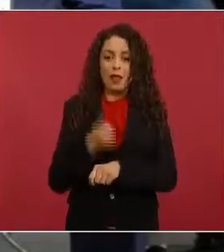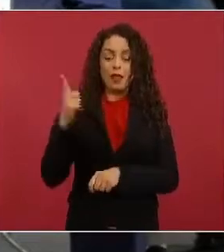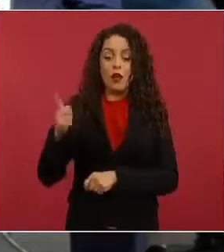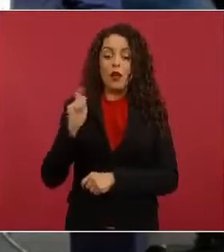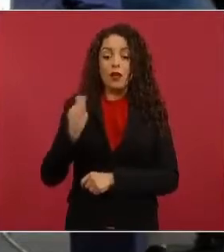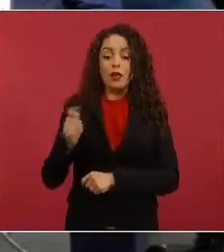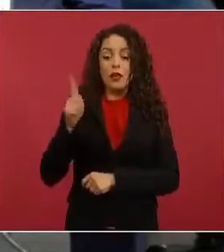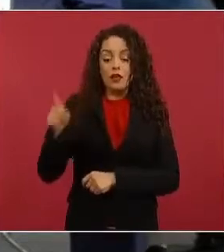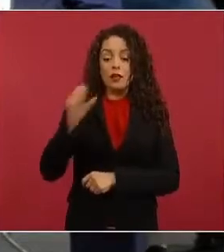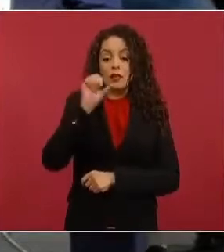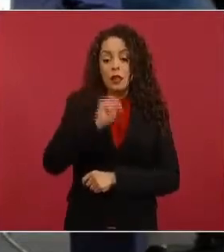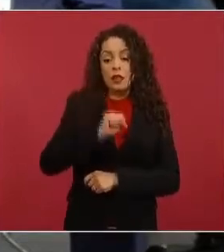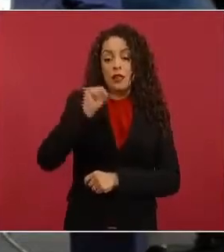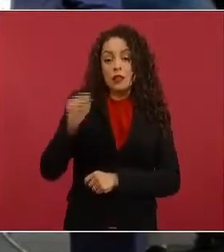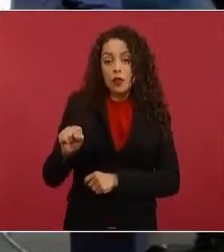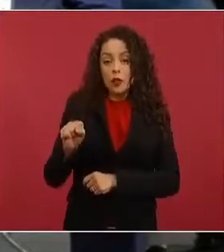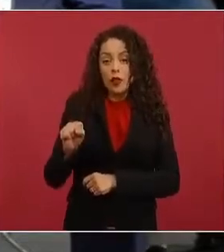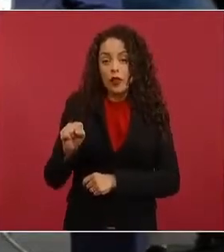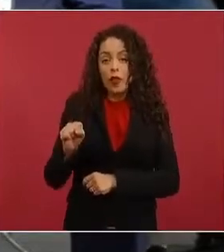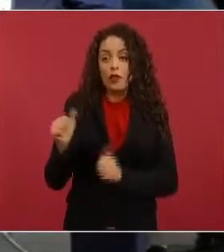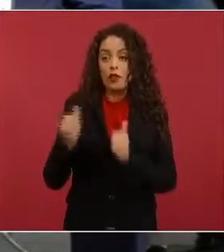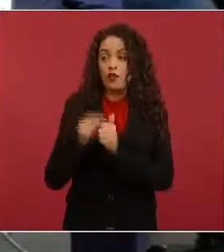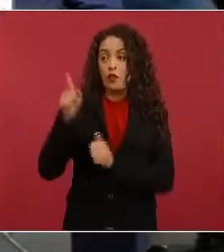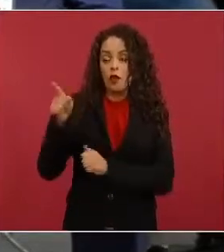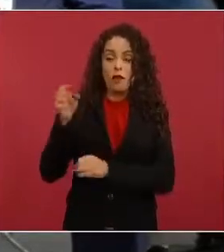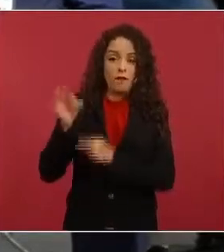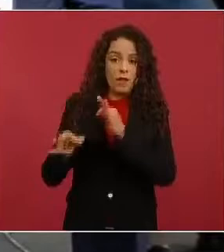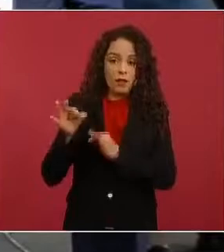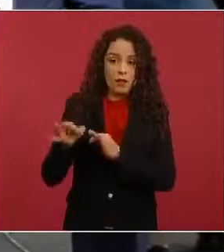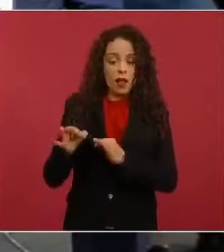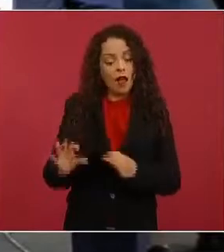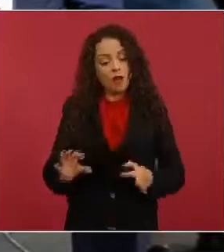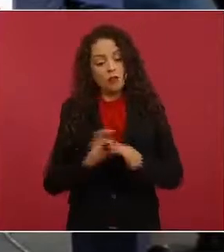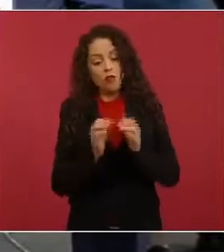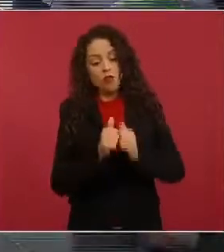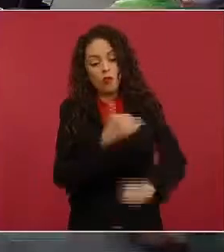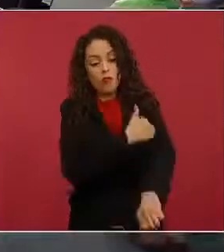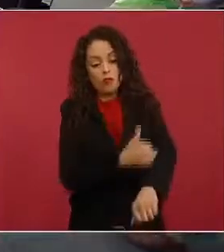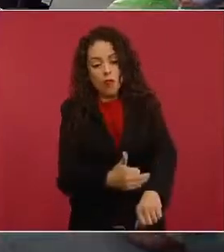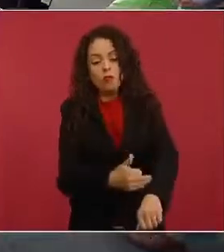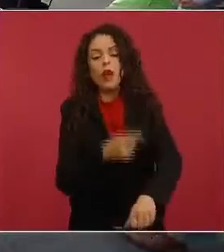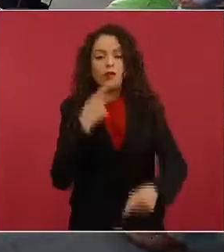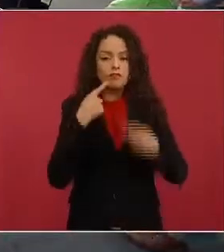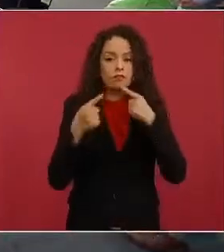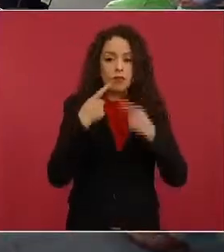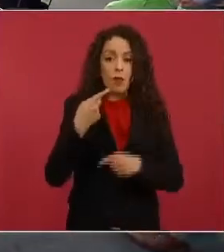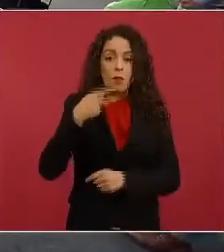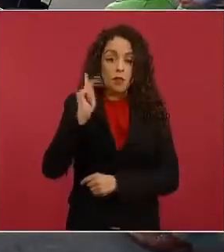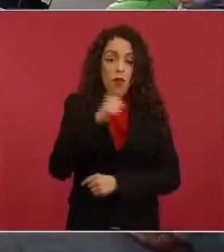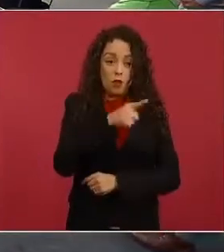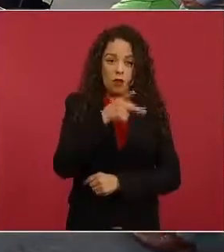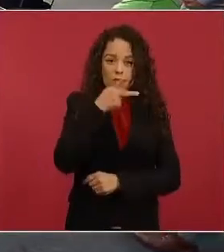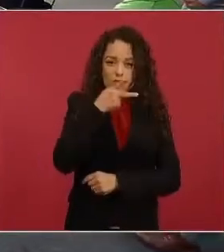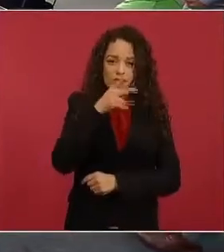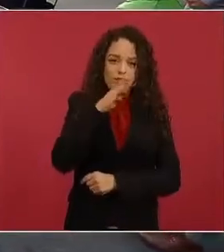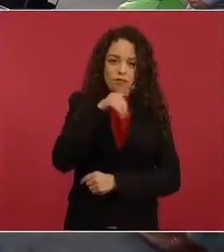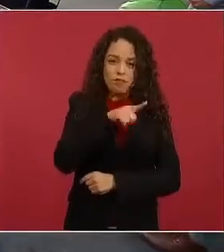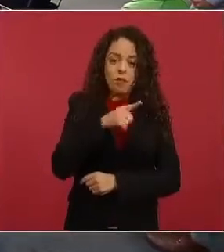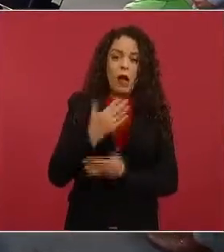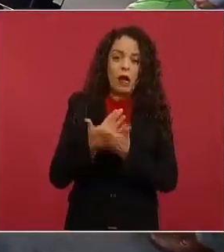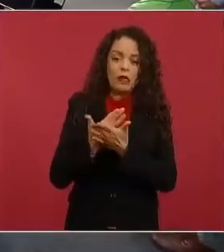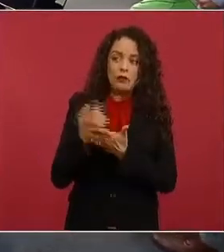fiscal del Estado con la familia, pero bueno, por supuesto la resolución no es lo que esperaban los padres, sobre todo porque hay pruebas,